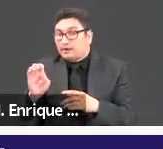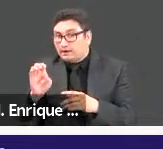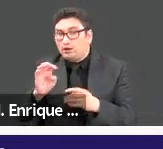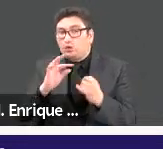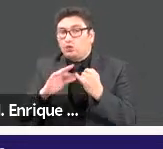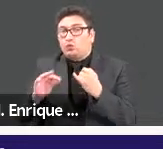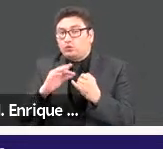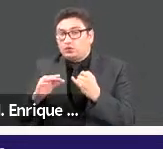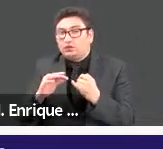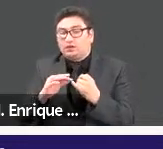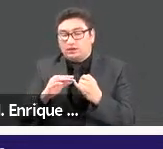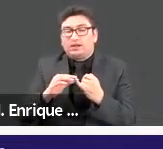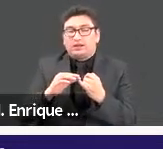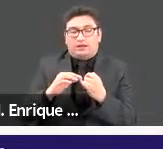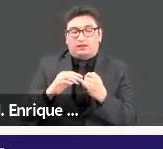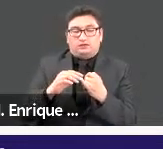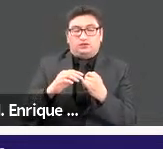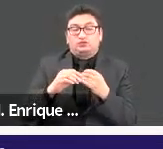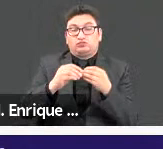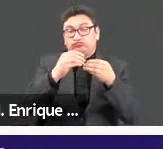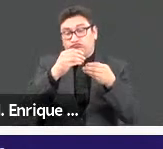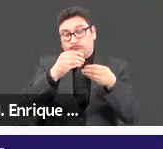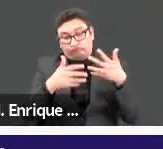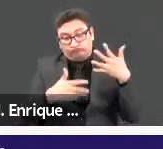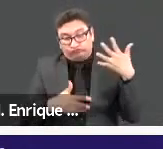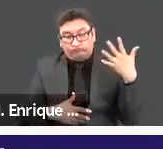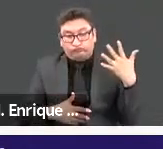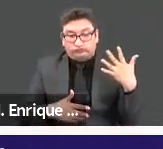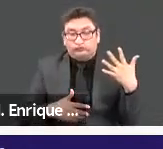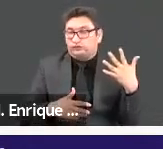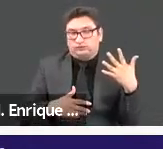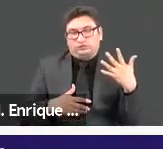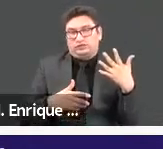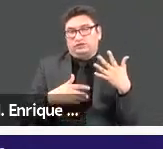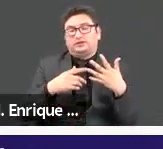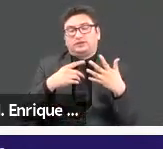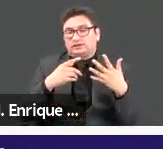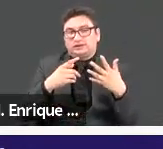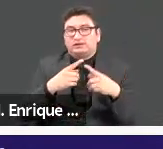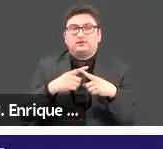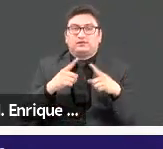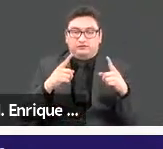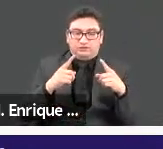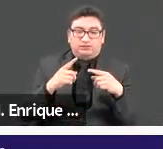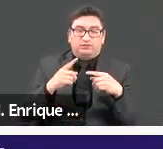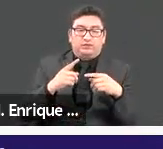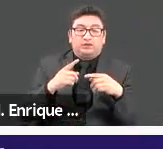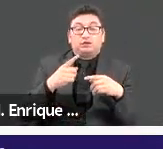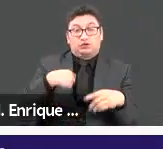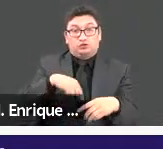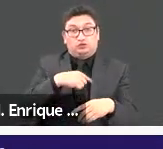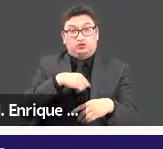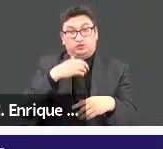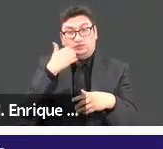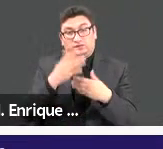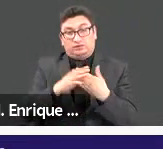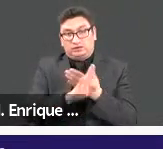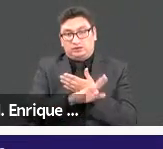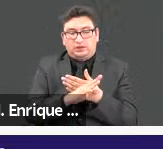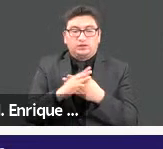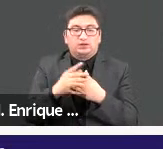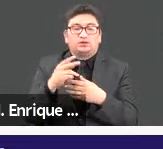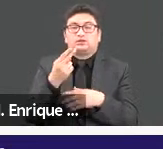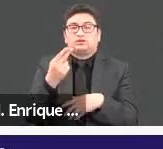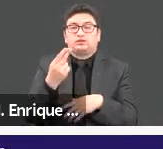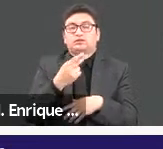entonces ya no nos traería ese resultado de consulta. Y si queremos evitar esta situación,